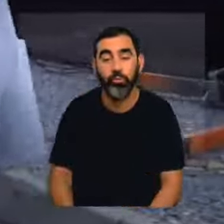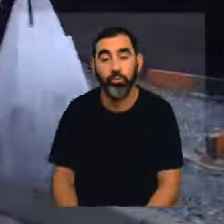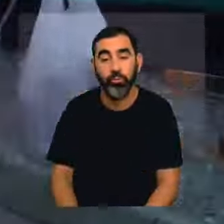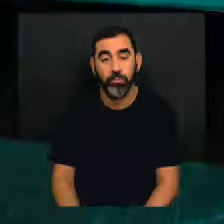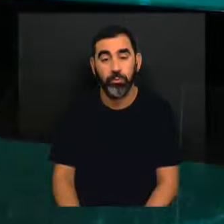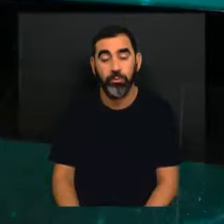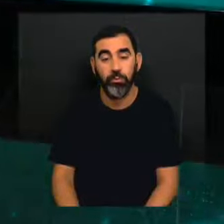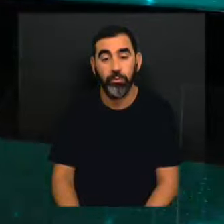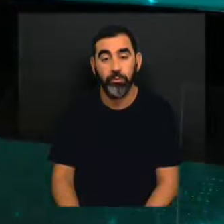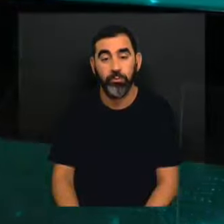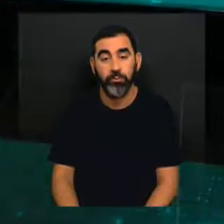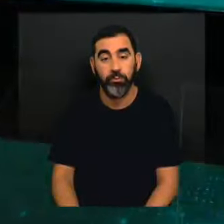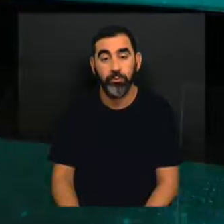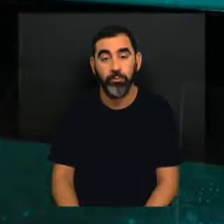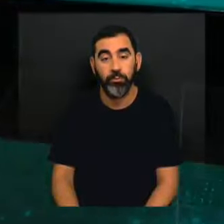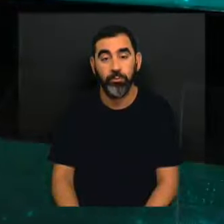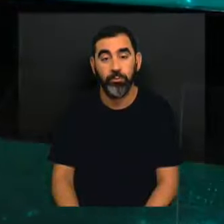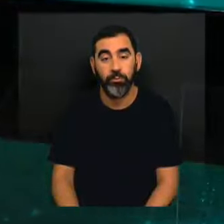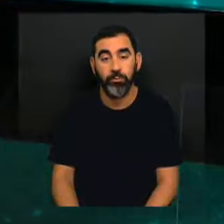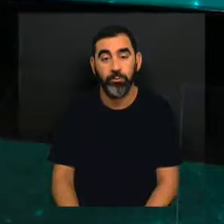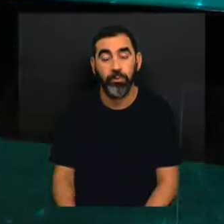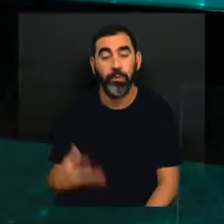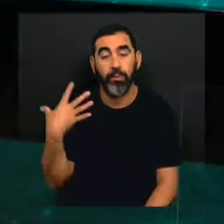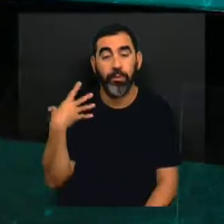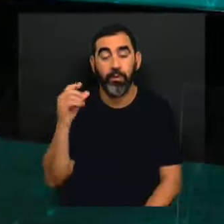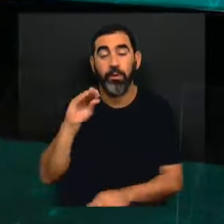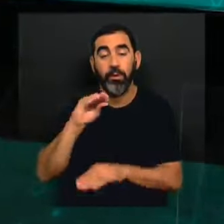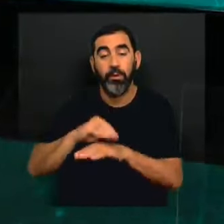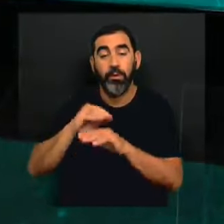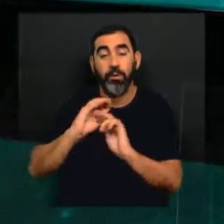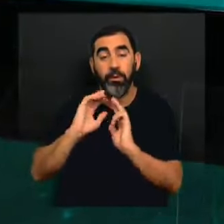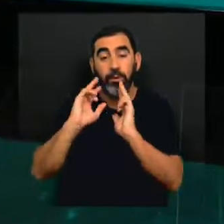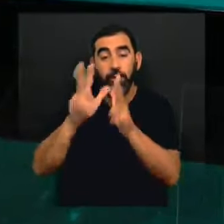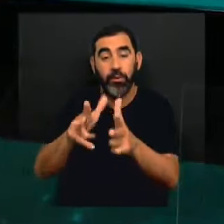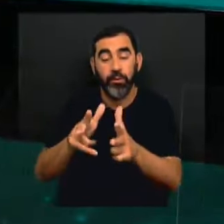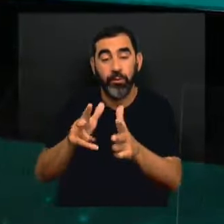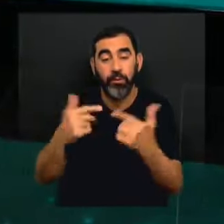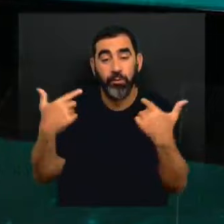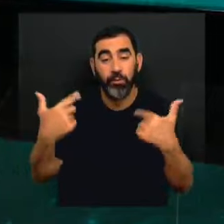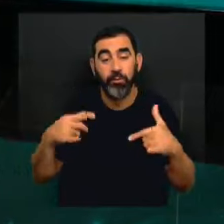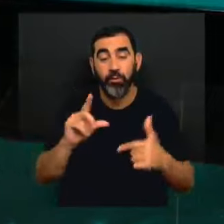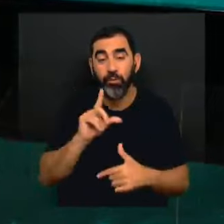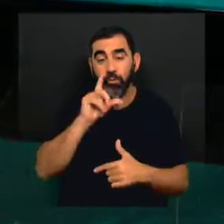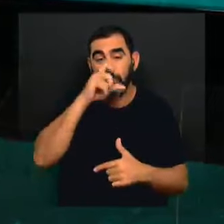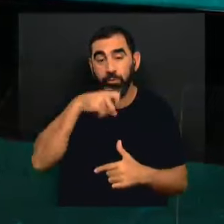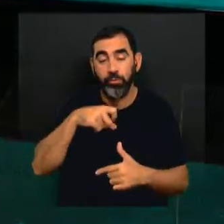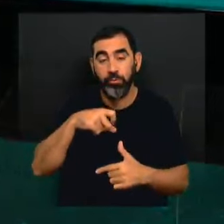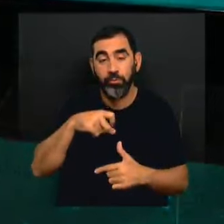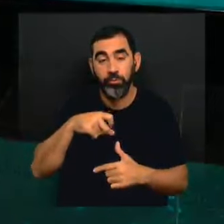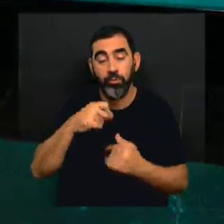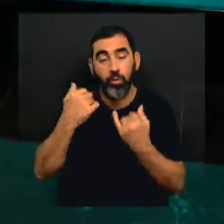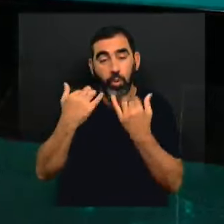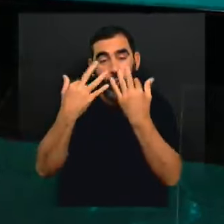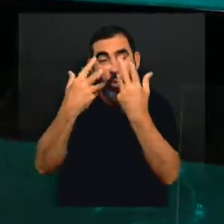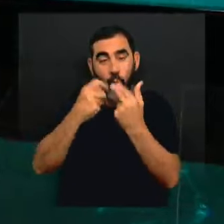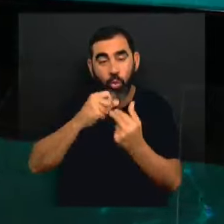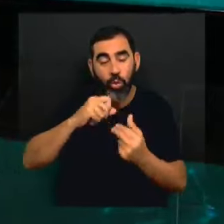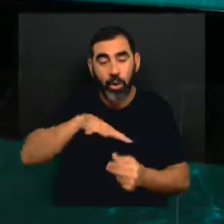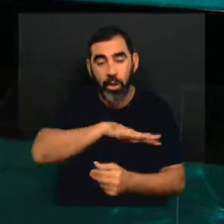Uruguay como haía mención la directora de el departamento de cultura de la intendencia de Montevideo varias organizaciones